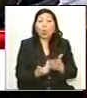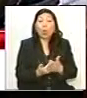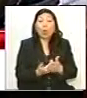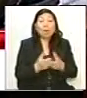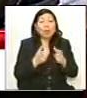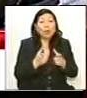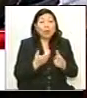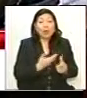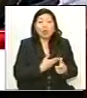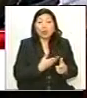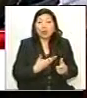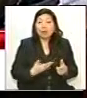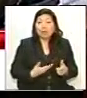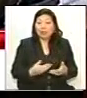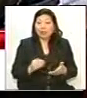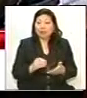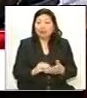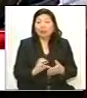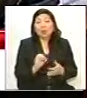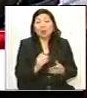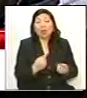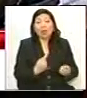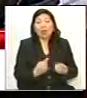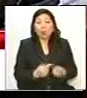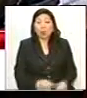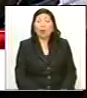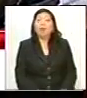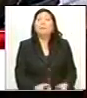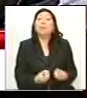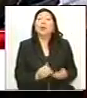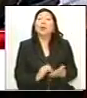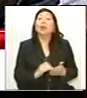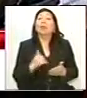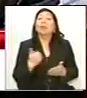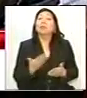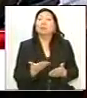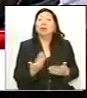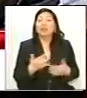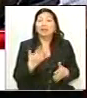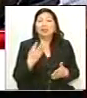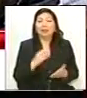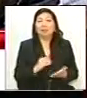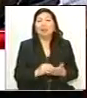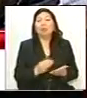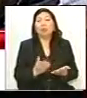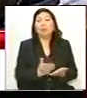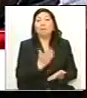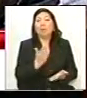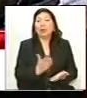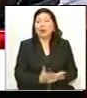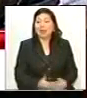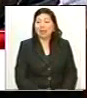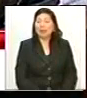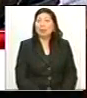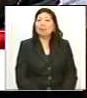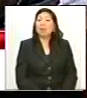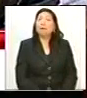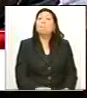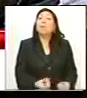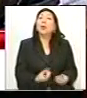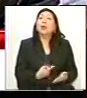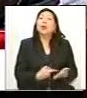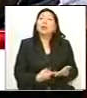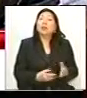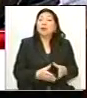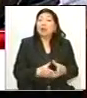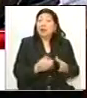de control gubernamental concurrente o simultáneo. O sea, ¿por qué? Porque el posterior ya sabemos que tiene muchas dificultades. ¿Por qué puedo estar en